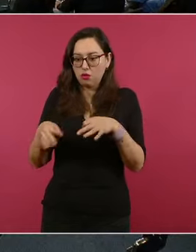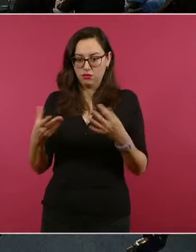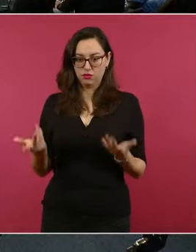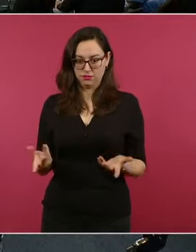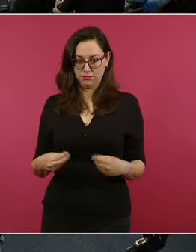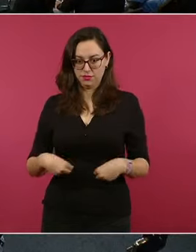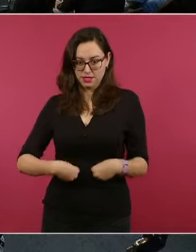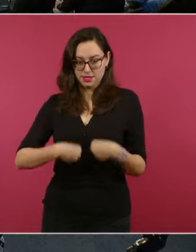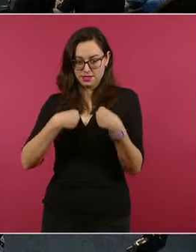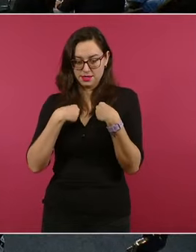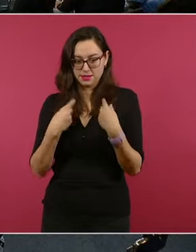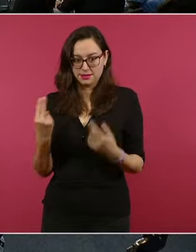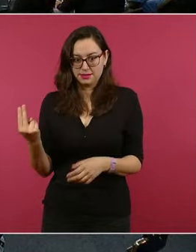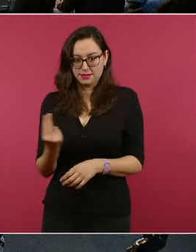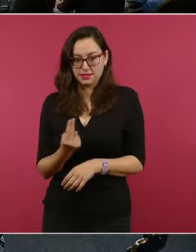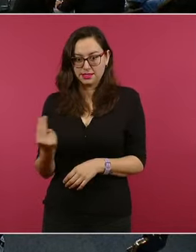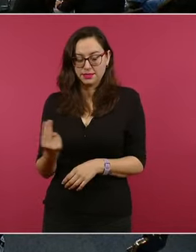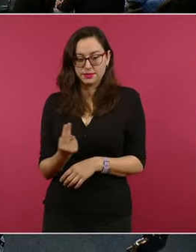Y